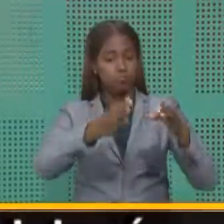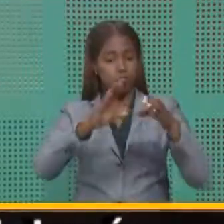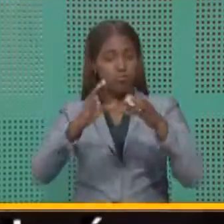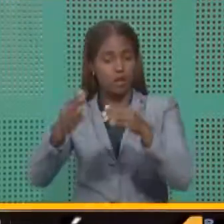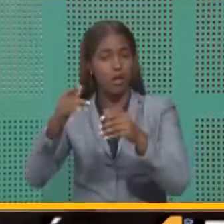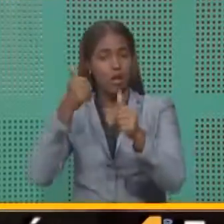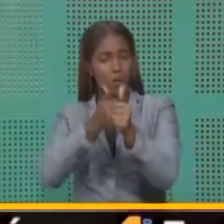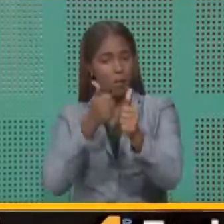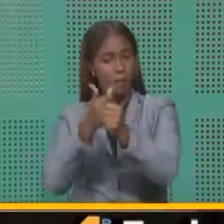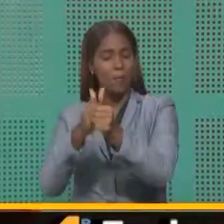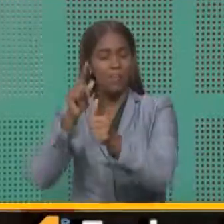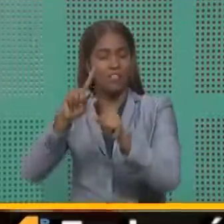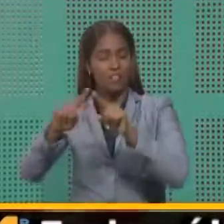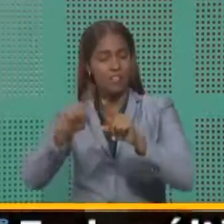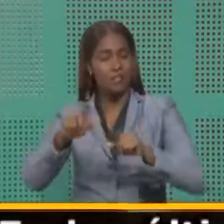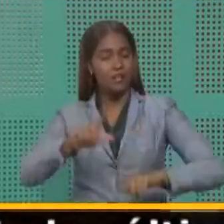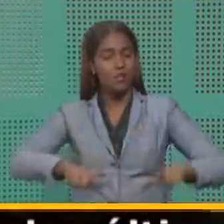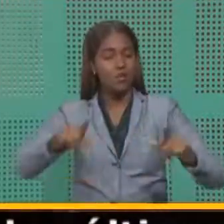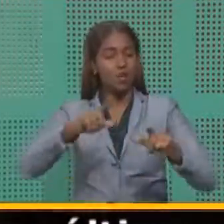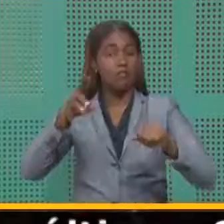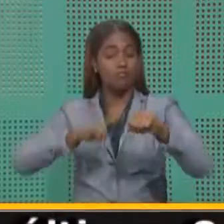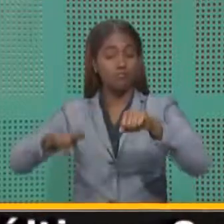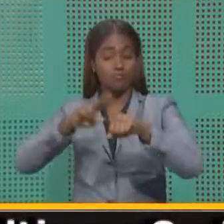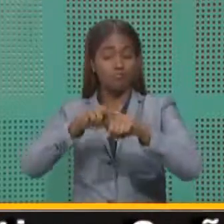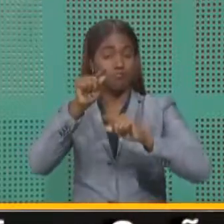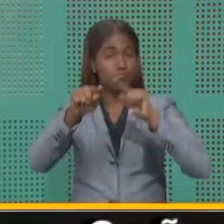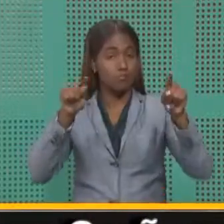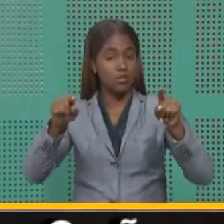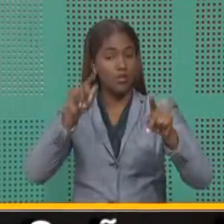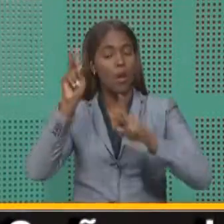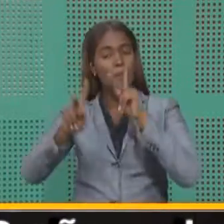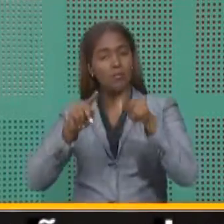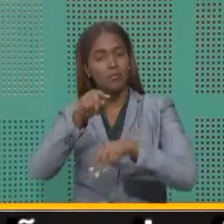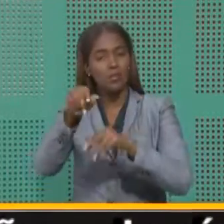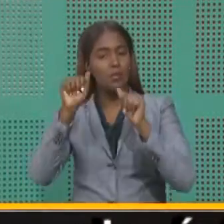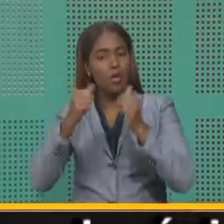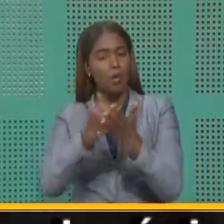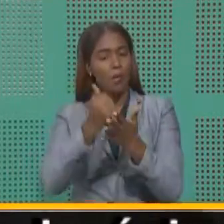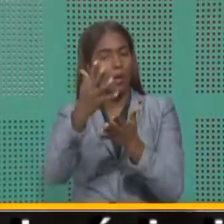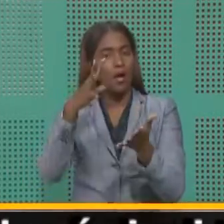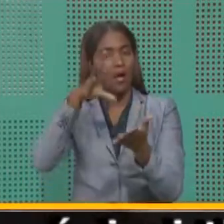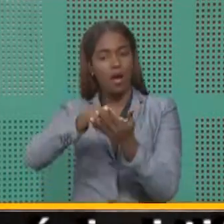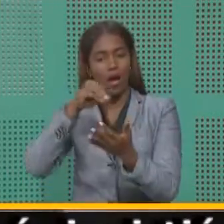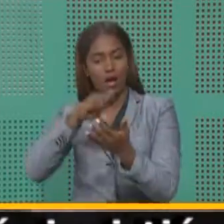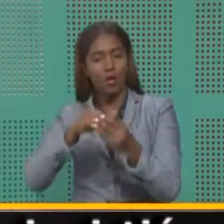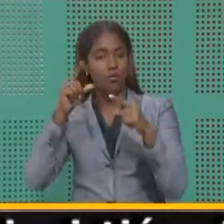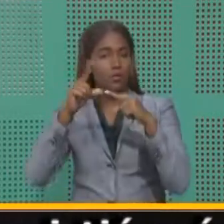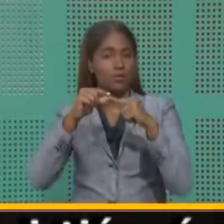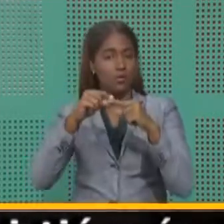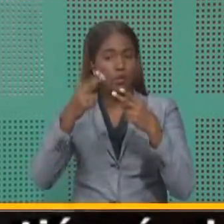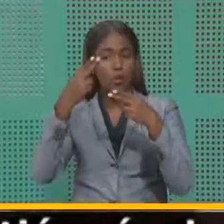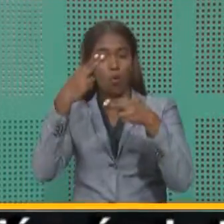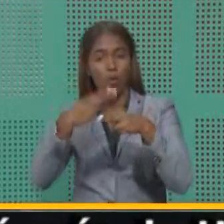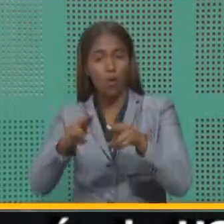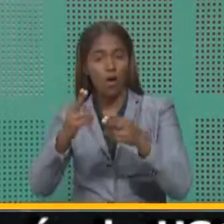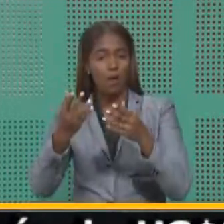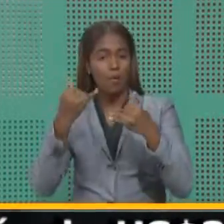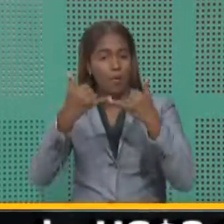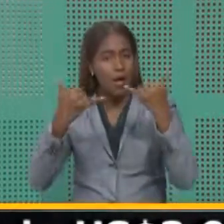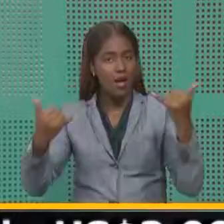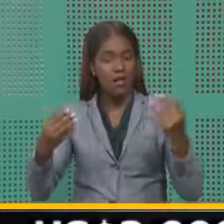localidades a nivel nacional donde las personas pudieron comprar arroz habichuelas huevos pastas